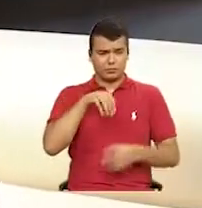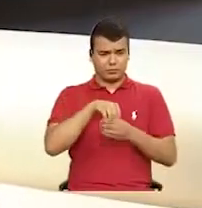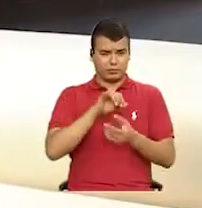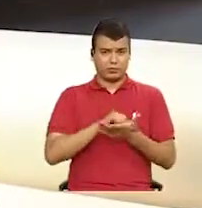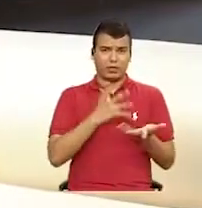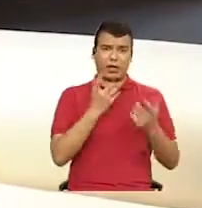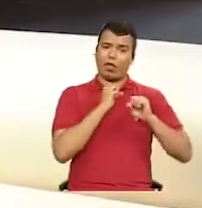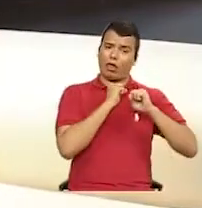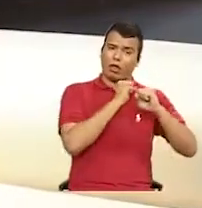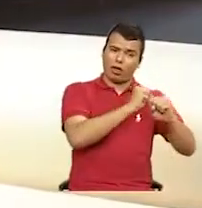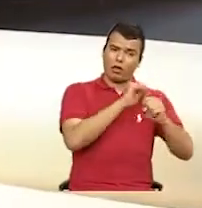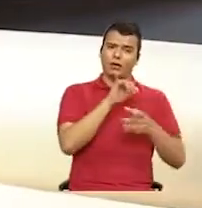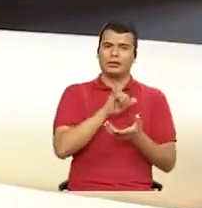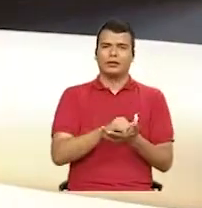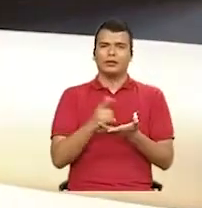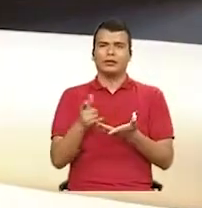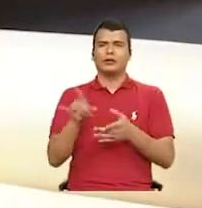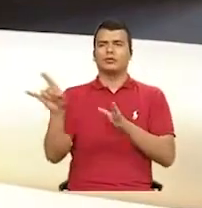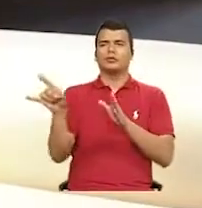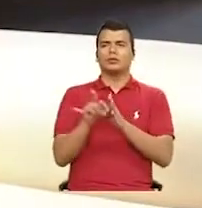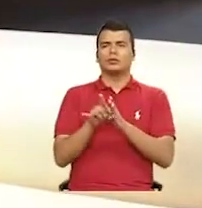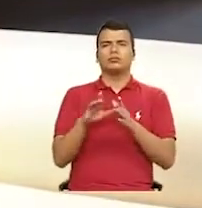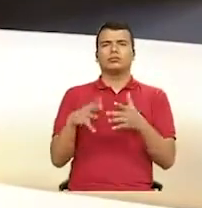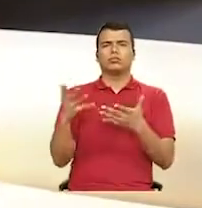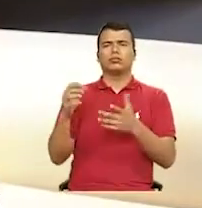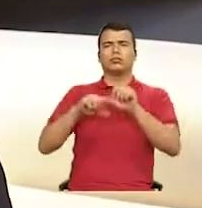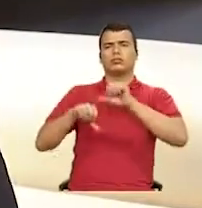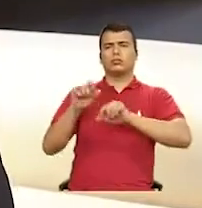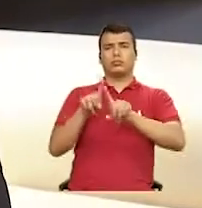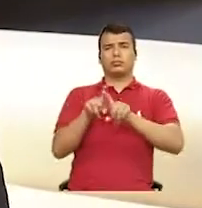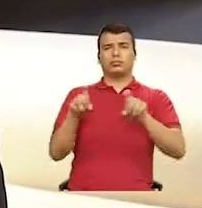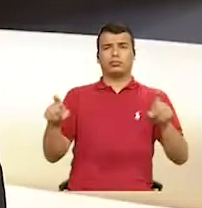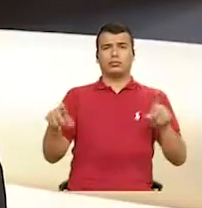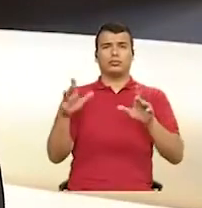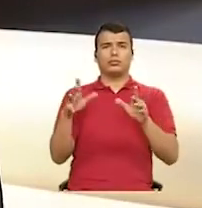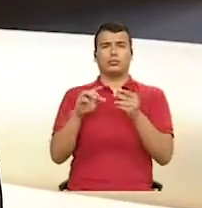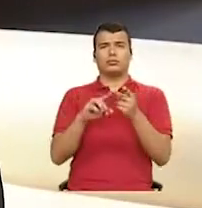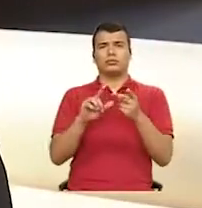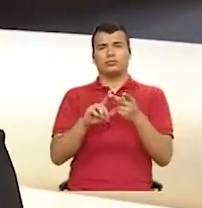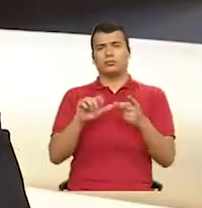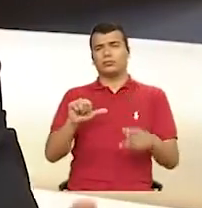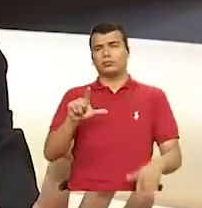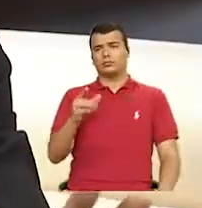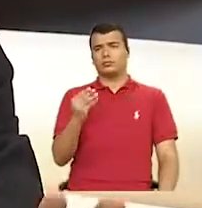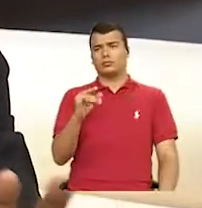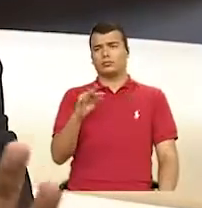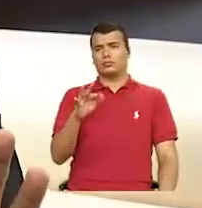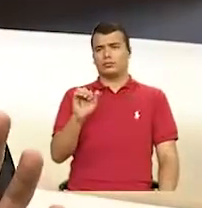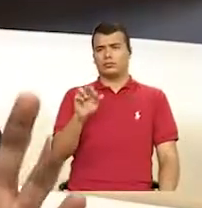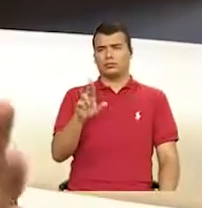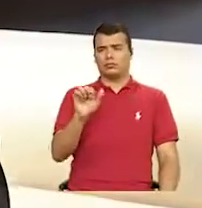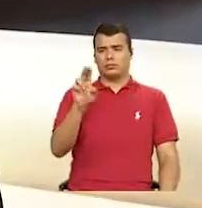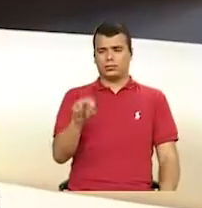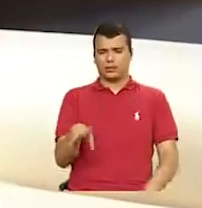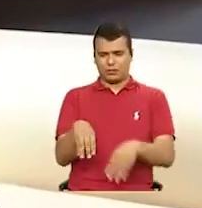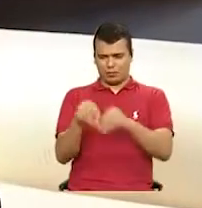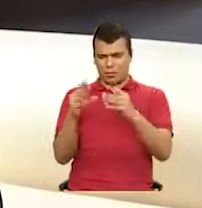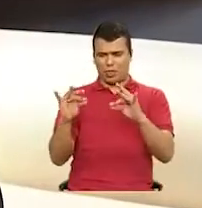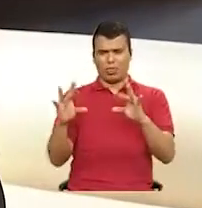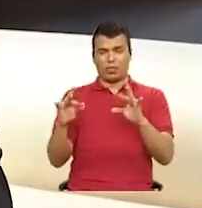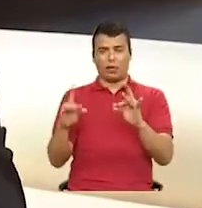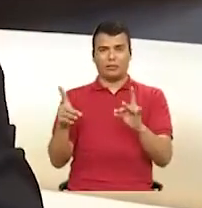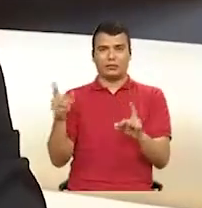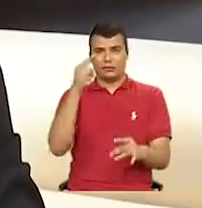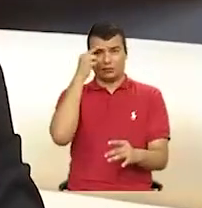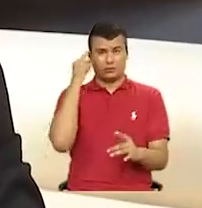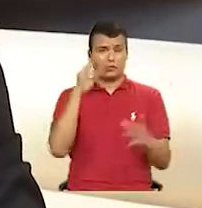aditivos, Mauro, que salen de derivados petroquímicos y del alquitrán claro. de hulla. Entonces, en este momento, la primera causa de muerte en el